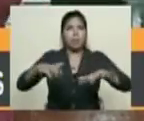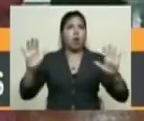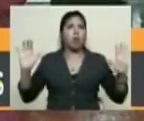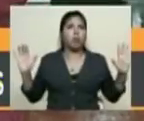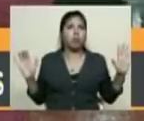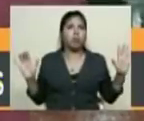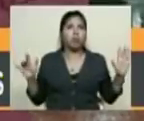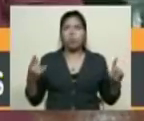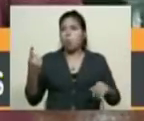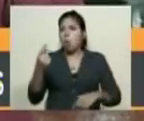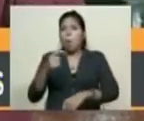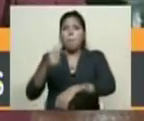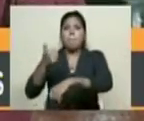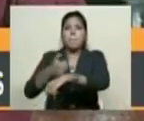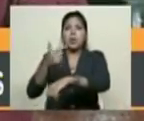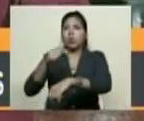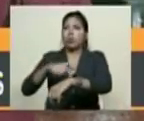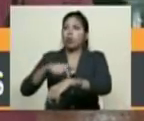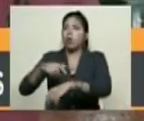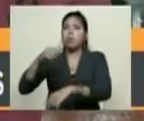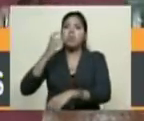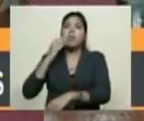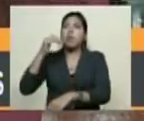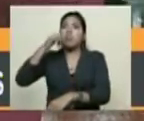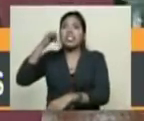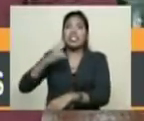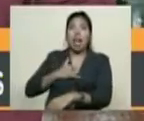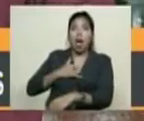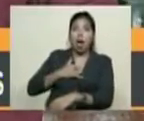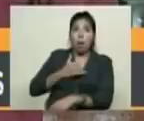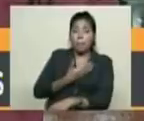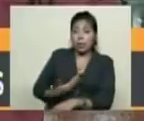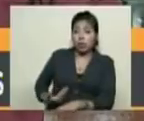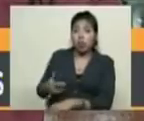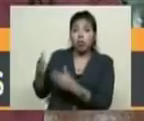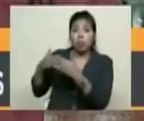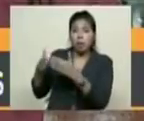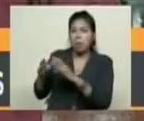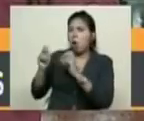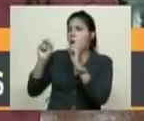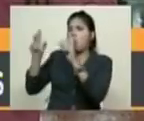dentro de un minuto, si llamara al presidente Varela, pudiéramos resolver esto.